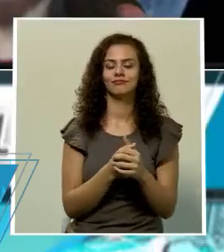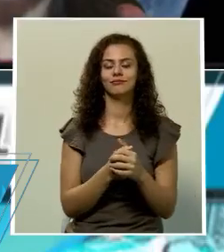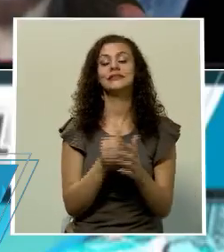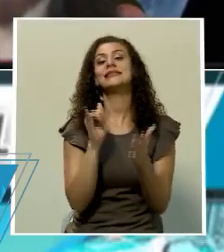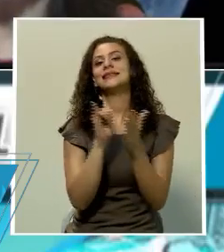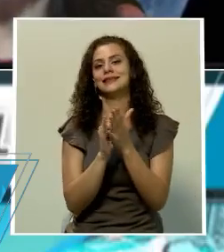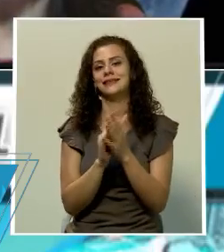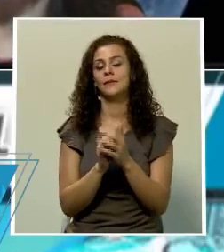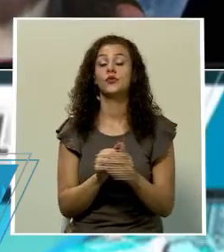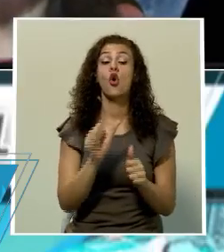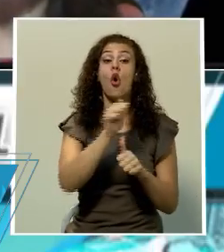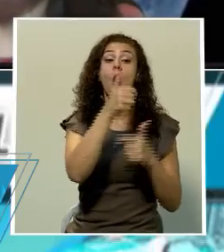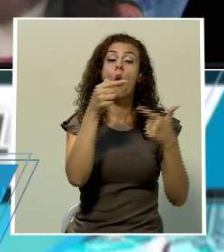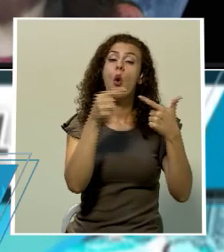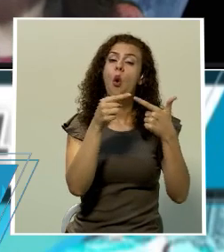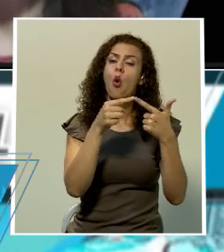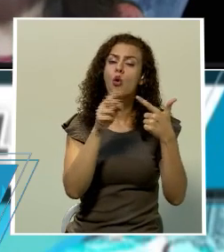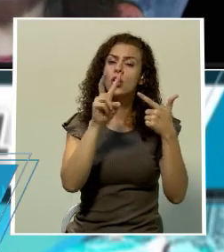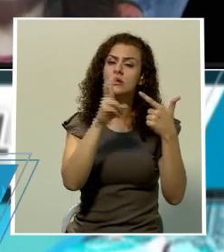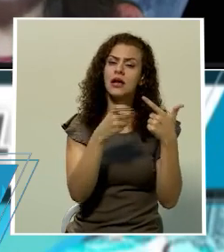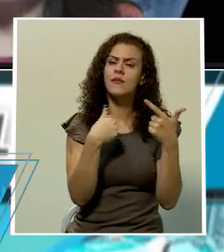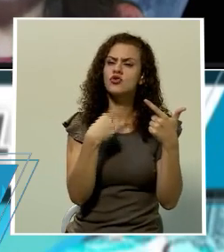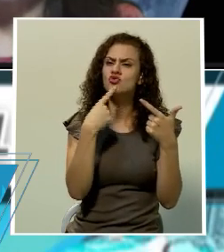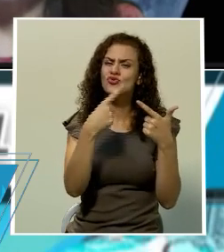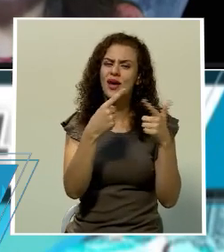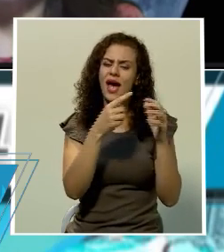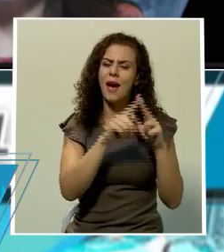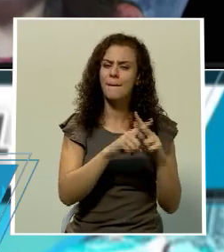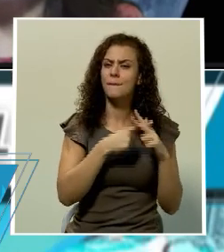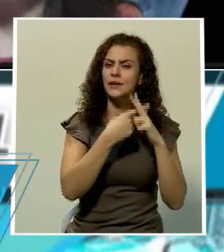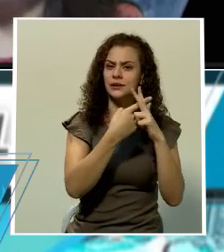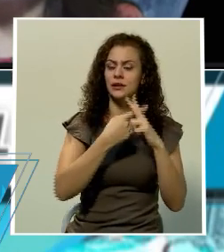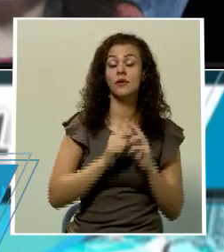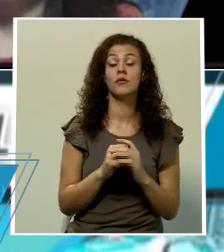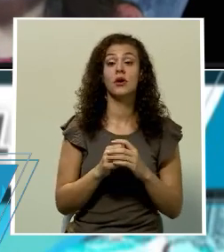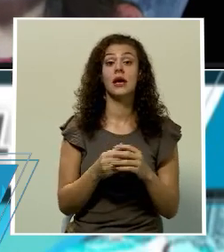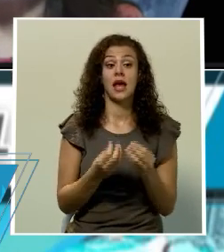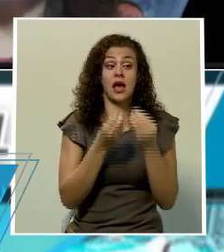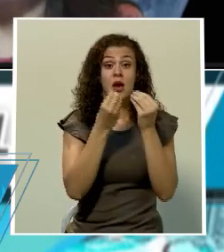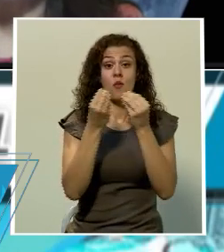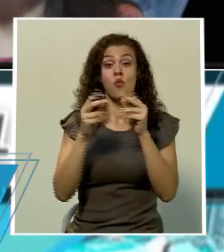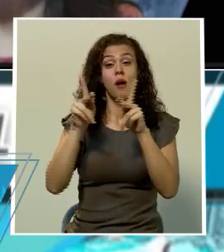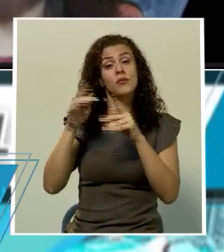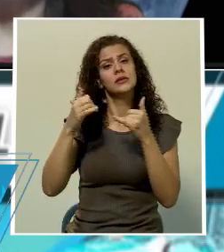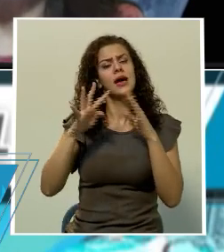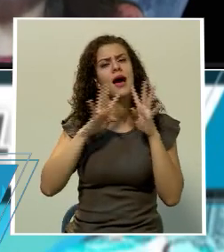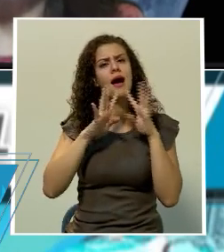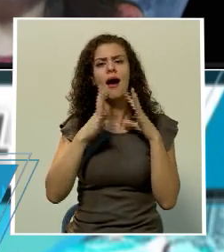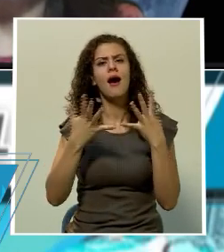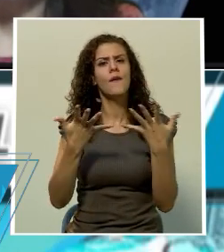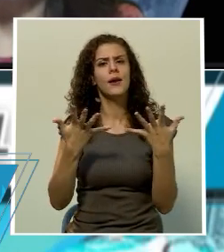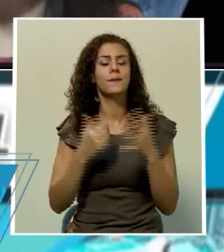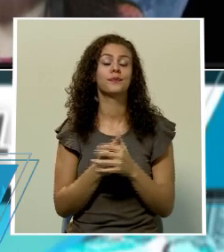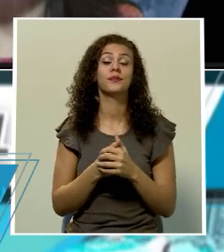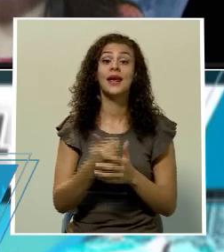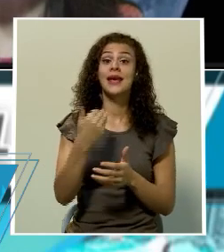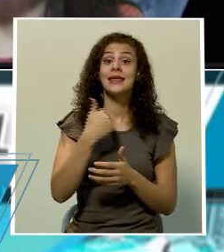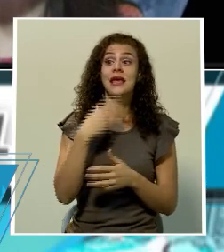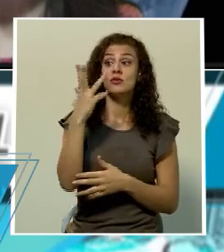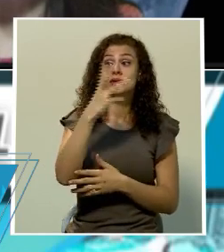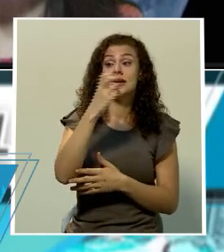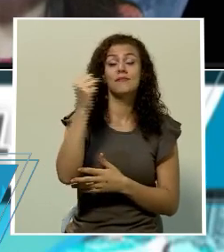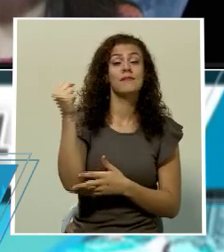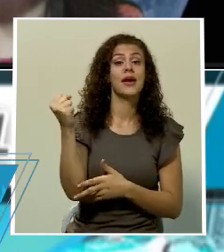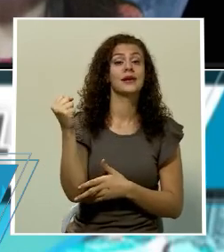Así es. Otro de los elementos que yo mencionaba al principio y del que mucha gente habla es que llevamos